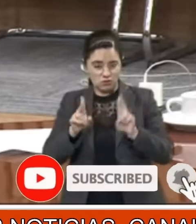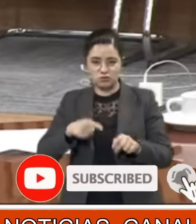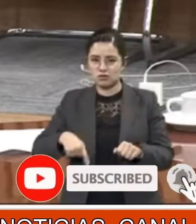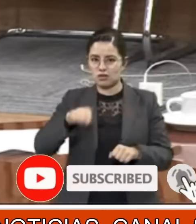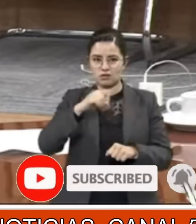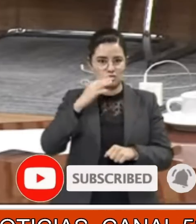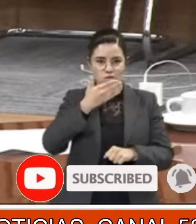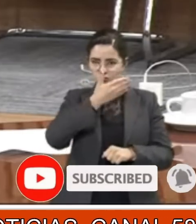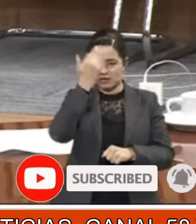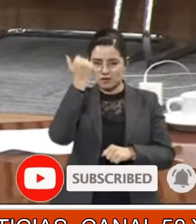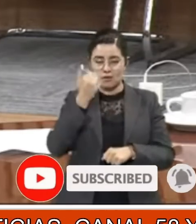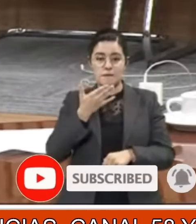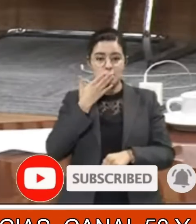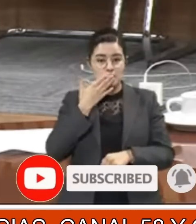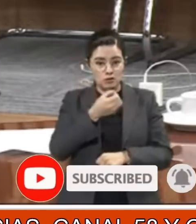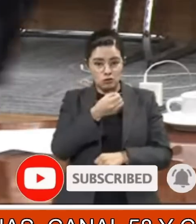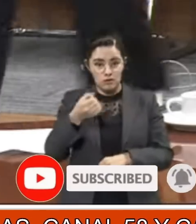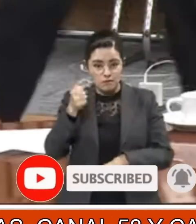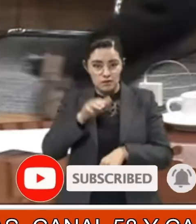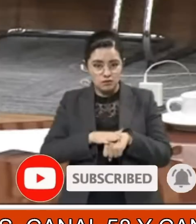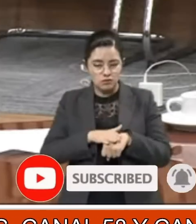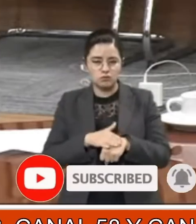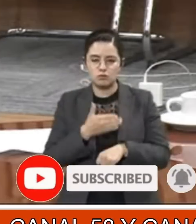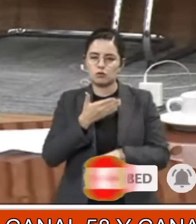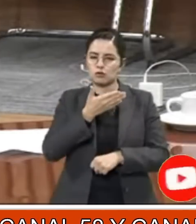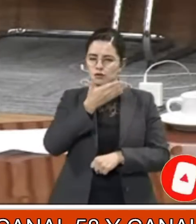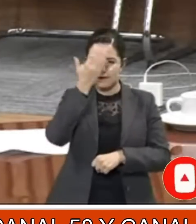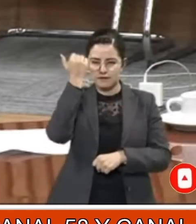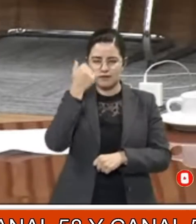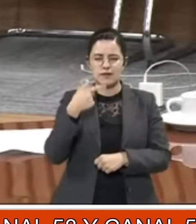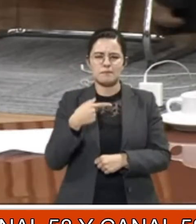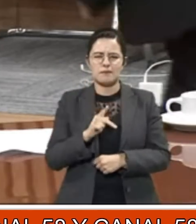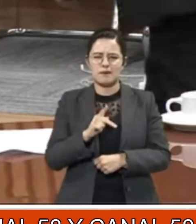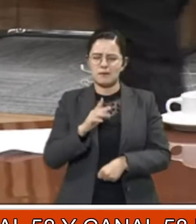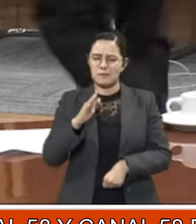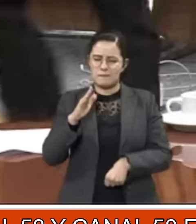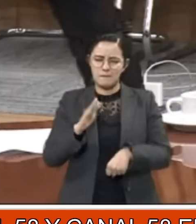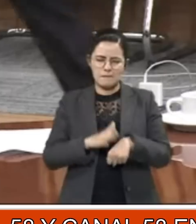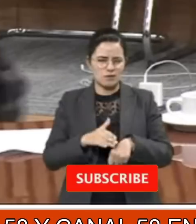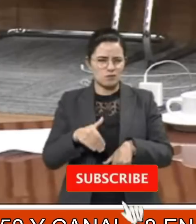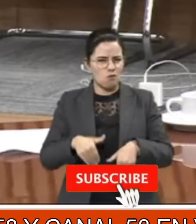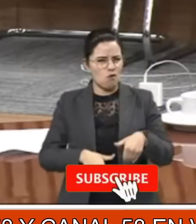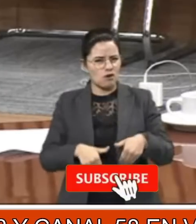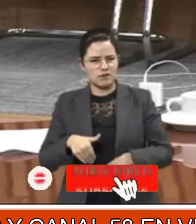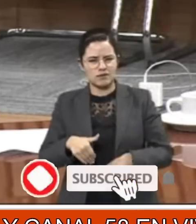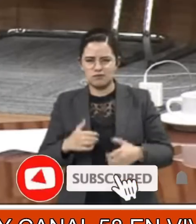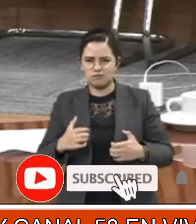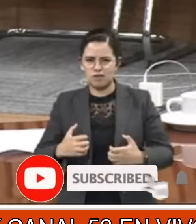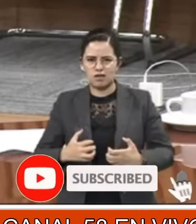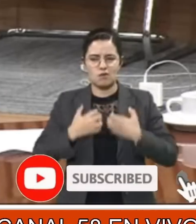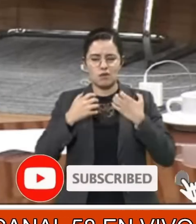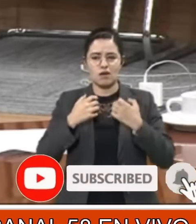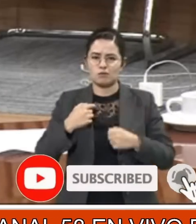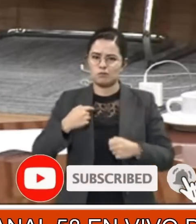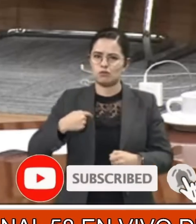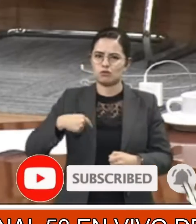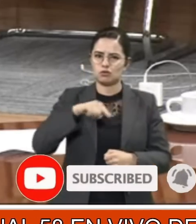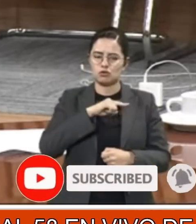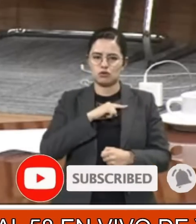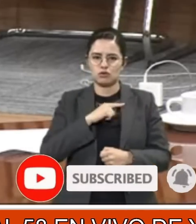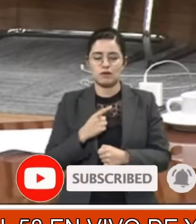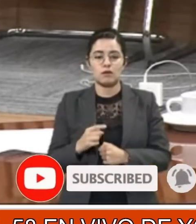y de una segunda revisión que hizo el OIC, se encontró que todavía había irregularidades